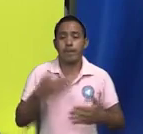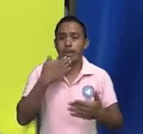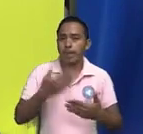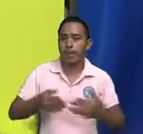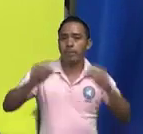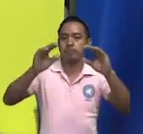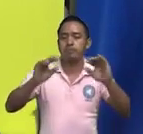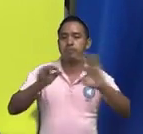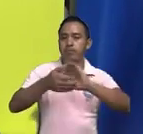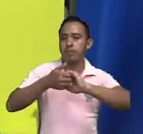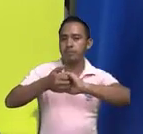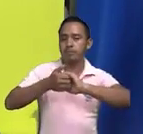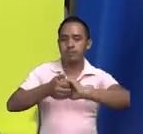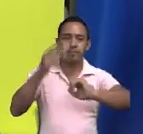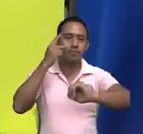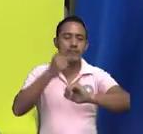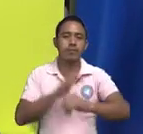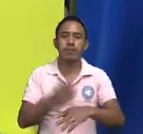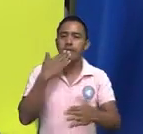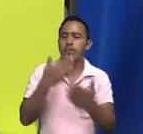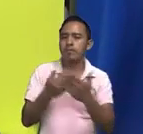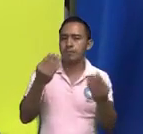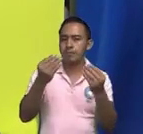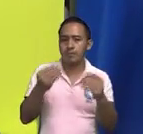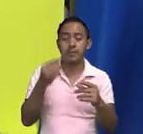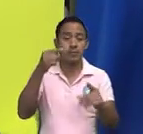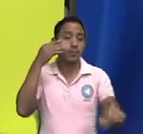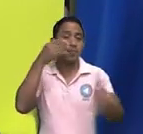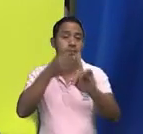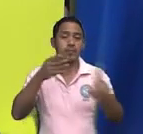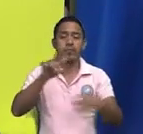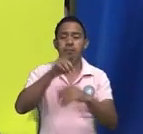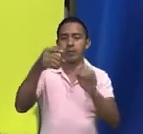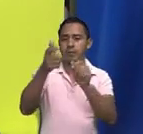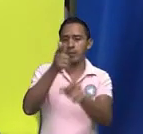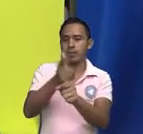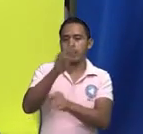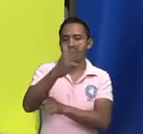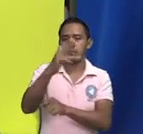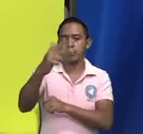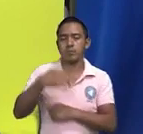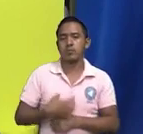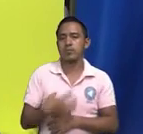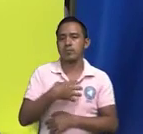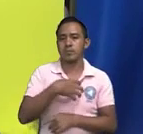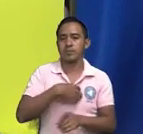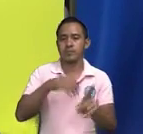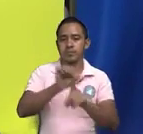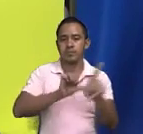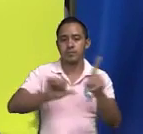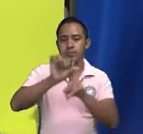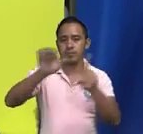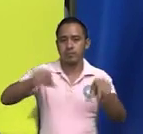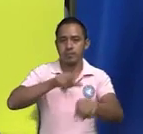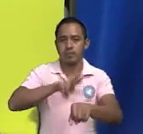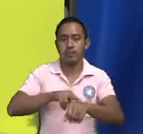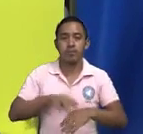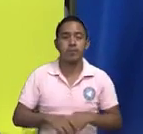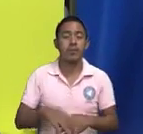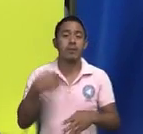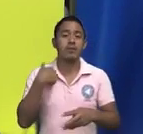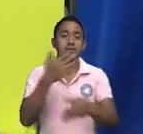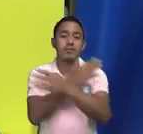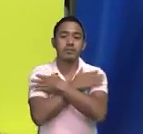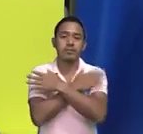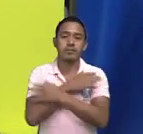Muy buenas tardes, amigos televidentes. Muchas gracias por su fiel sintonía. El canal 98, el canal parlamentario, el canal de la Asamblea Nacional. Les